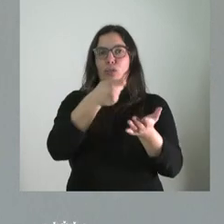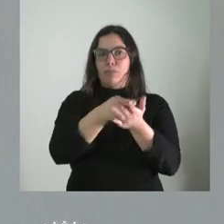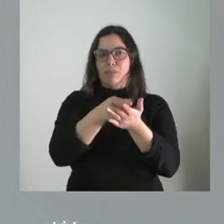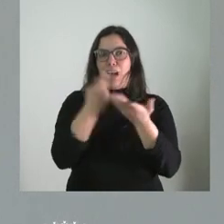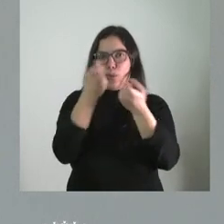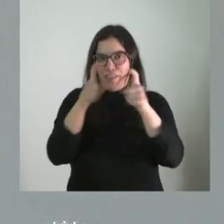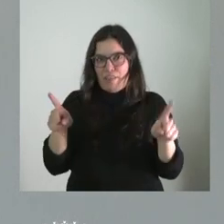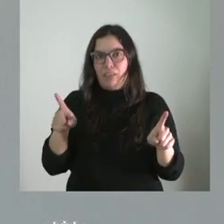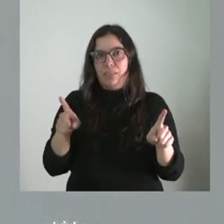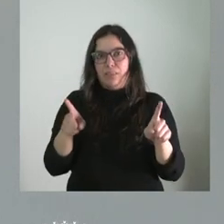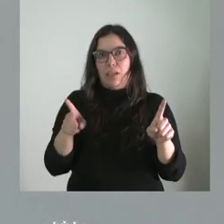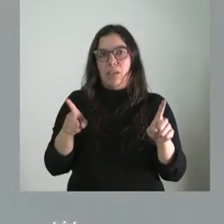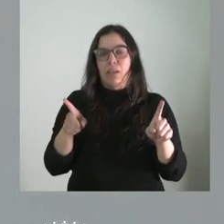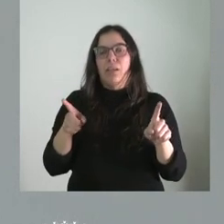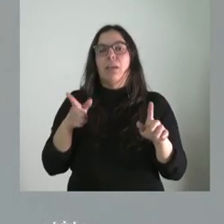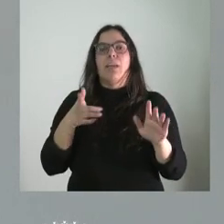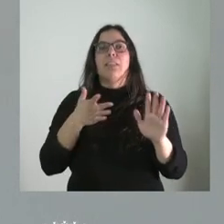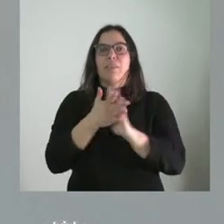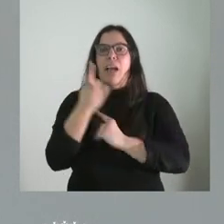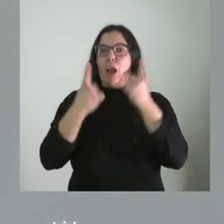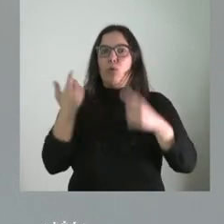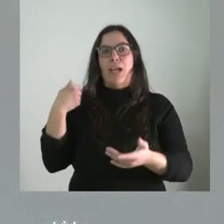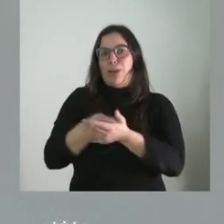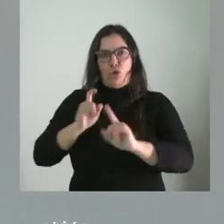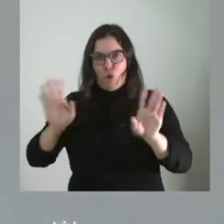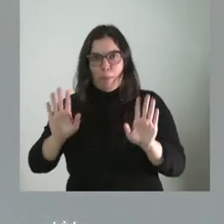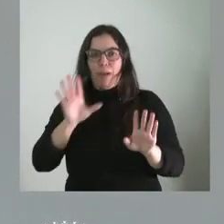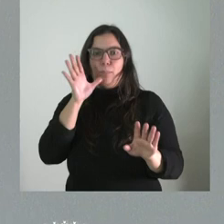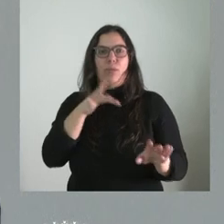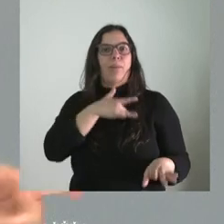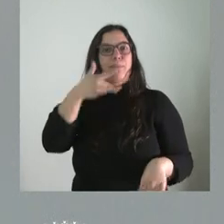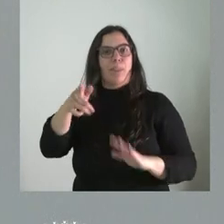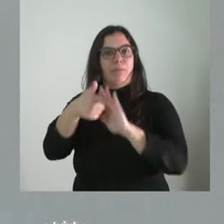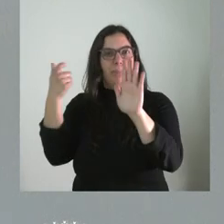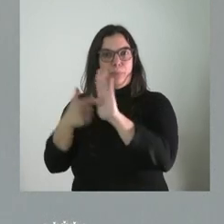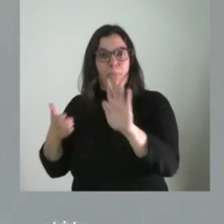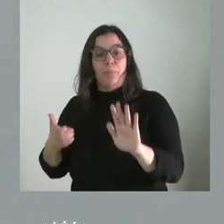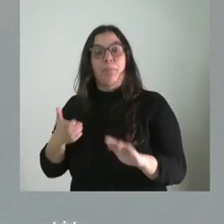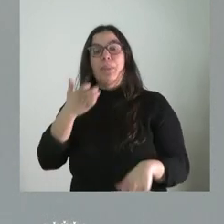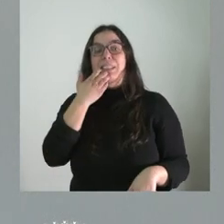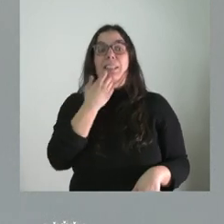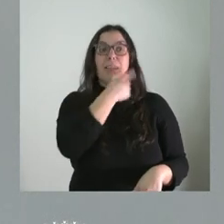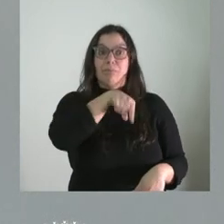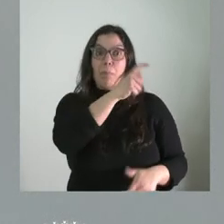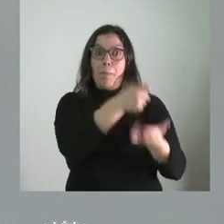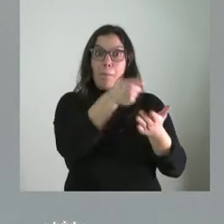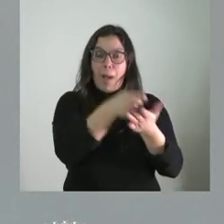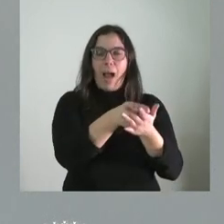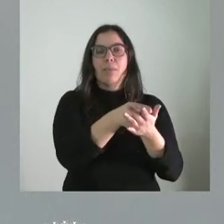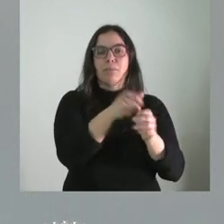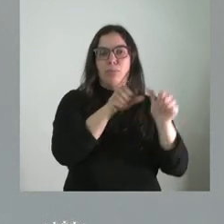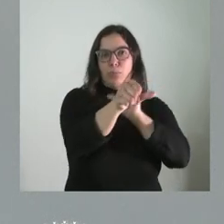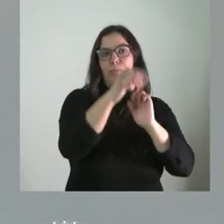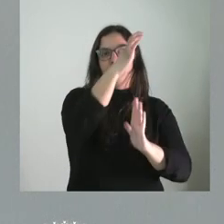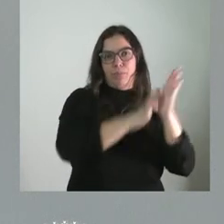esta tasa no es pagada Por una parte muy relevante de la población universitaria de Castilla y león y aquellos que lo pagan van a haber rebajada la cifra